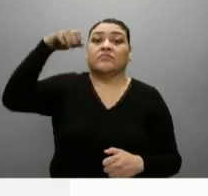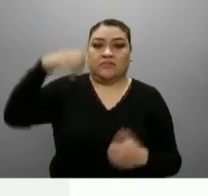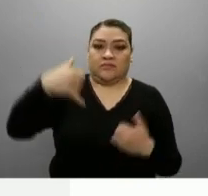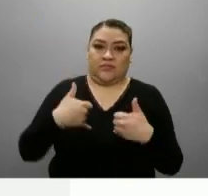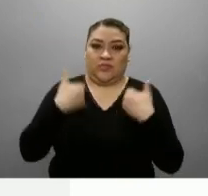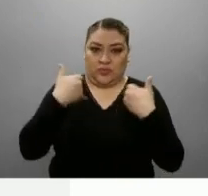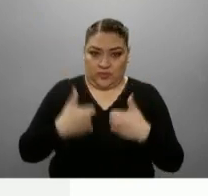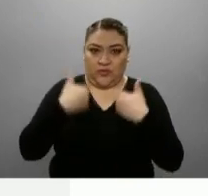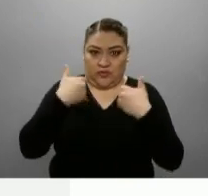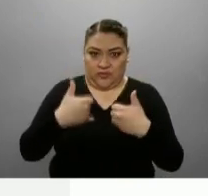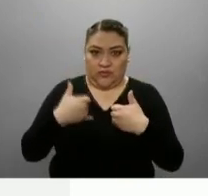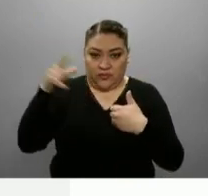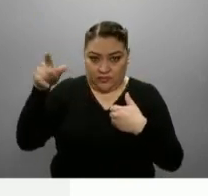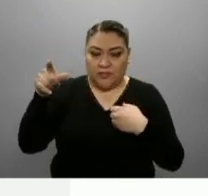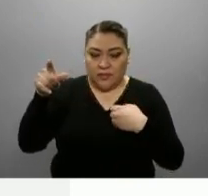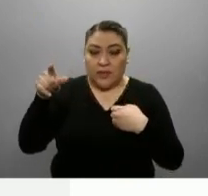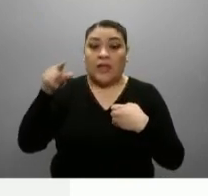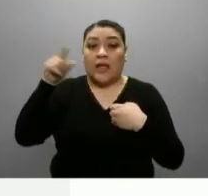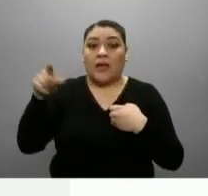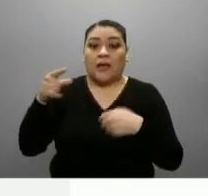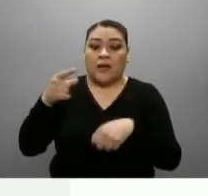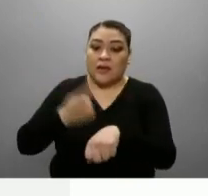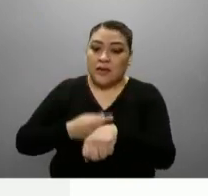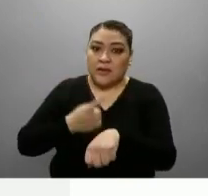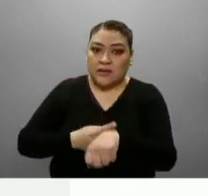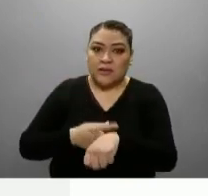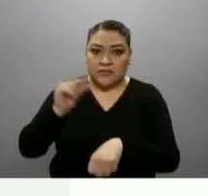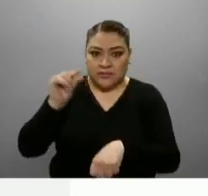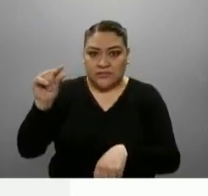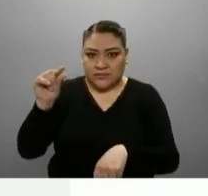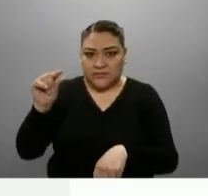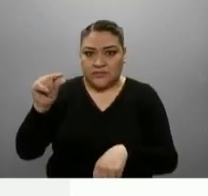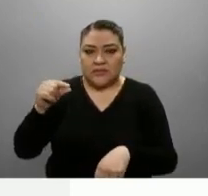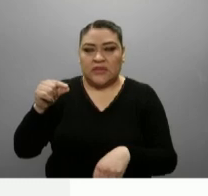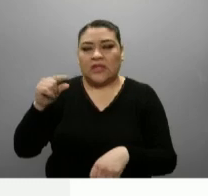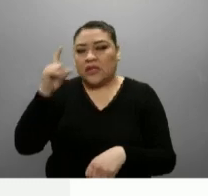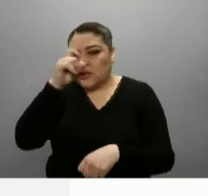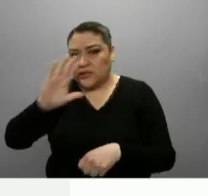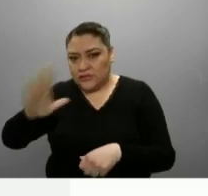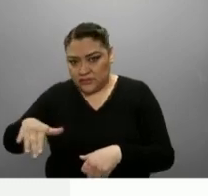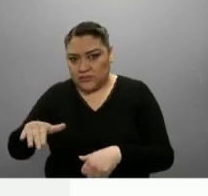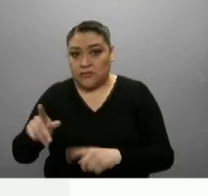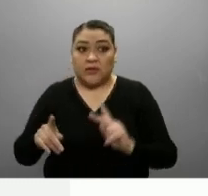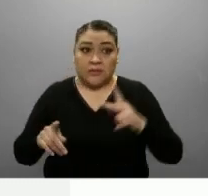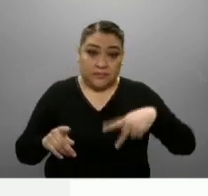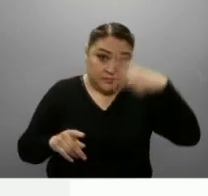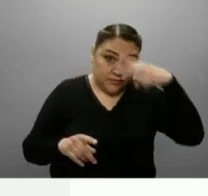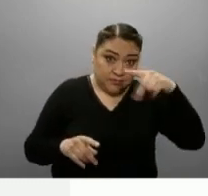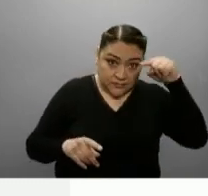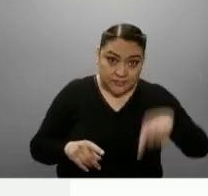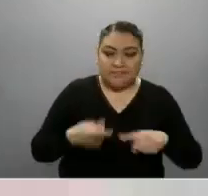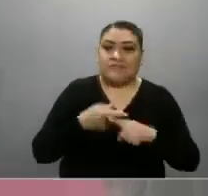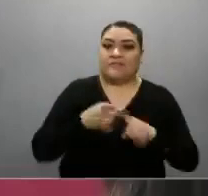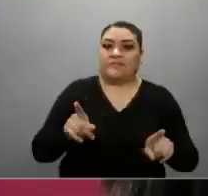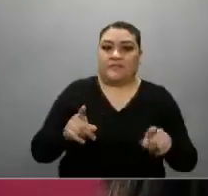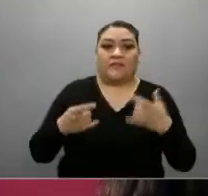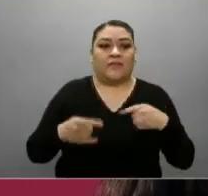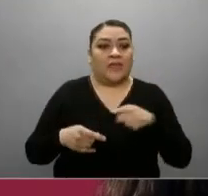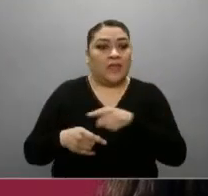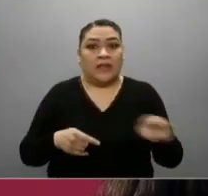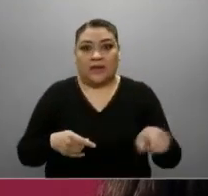adultas jóvenes tienen una frecuencia baja en los casos que se complican. En cambio, en México encontramos personas